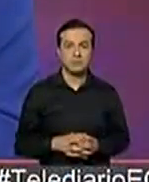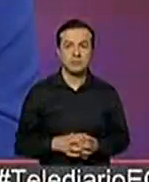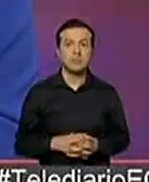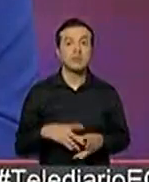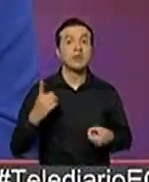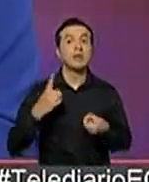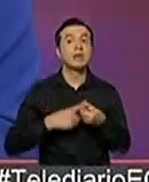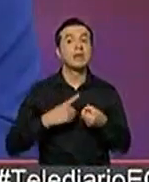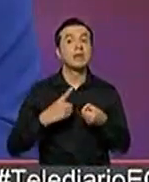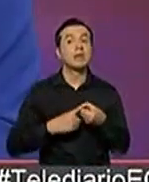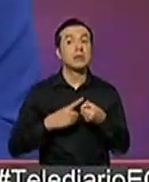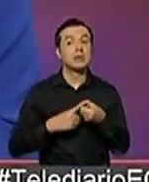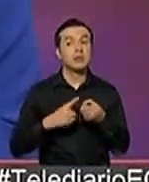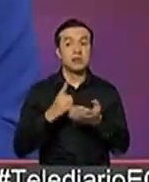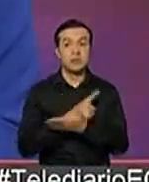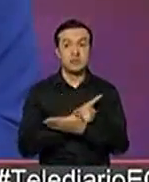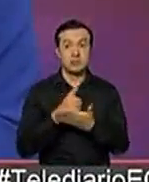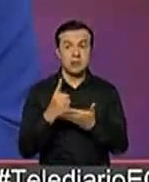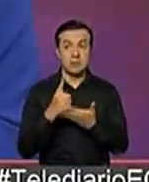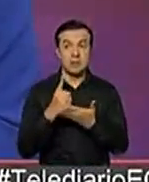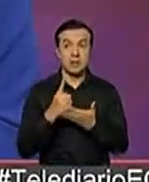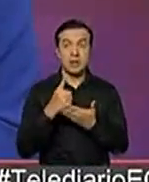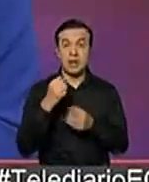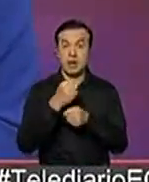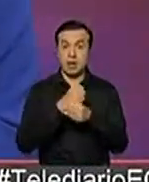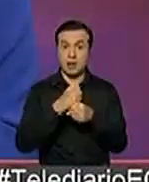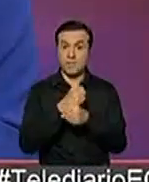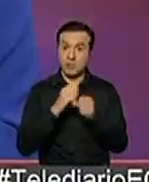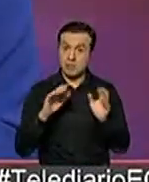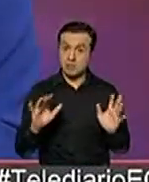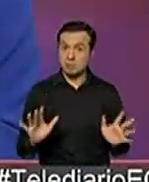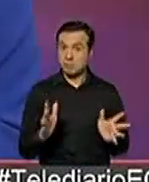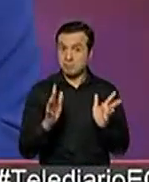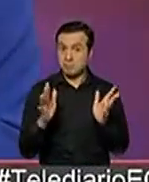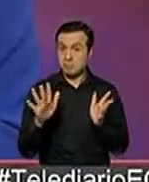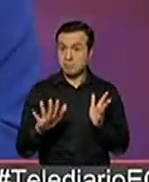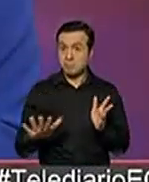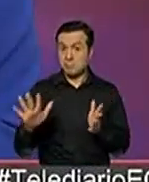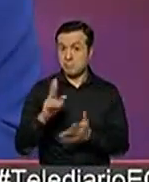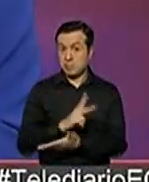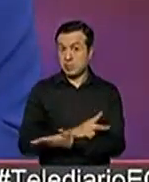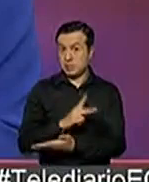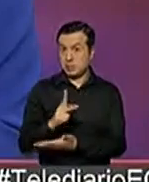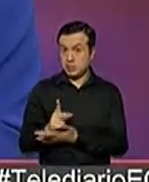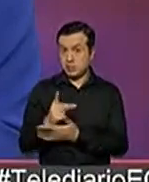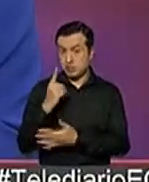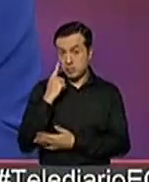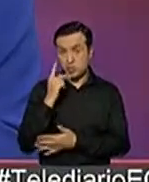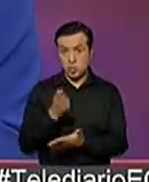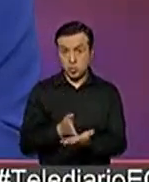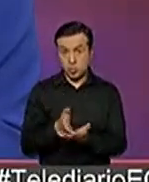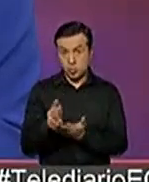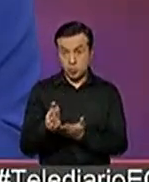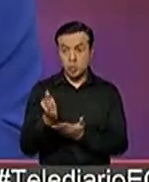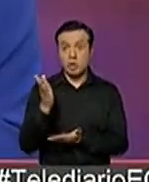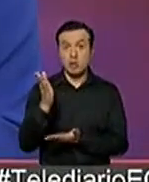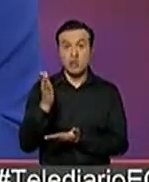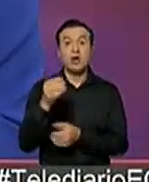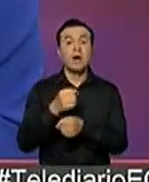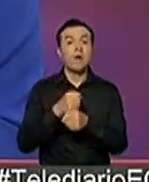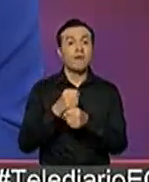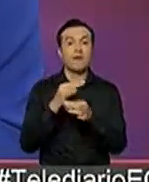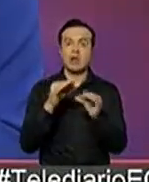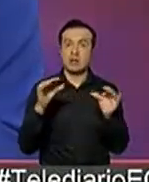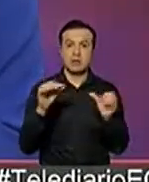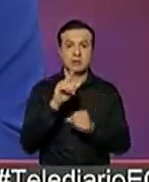Y en Quito se realiza la Semana del Café con el objetivo de promocionar al noroccidente de Pichincha como una ruta de este producto. En esta zona